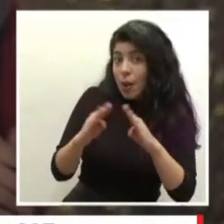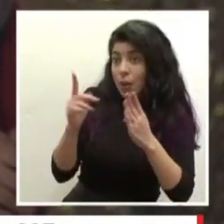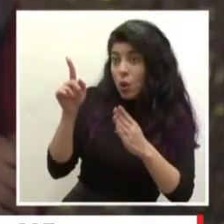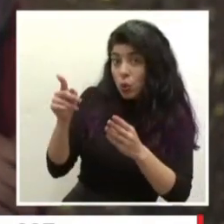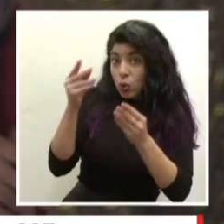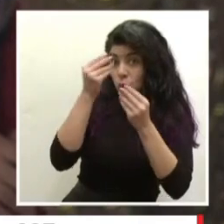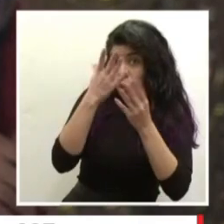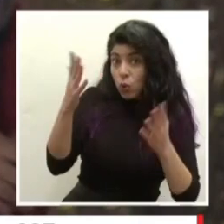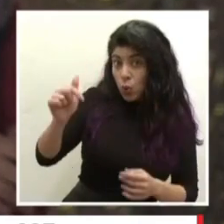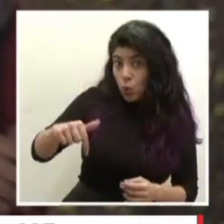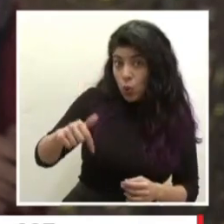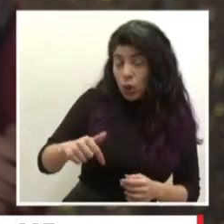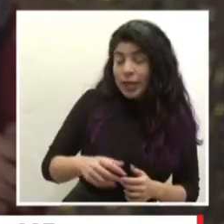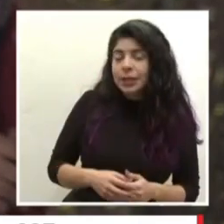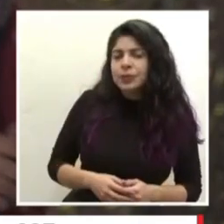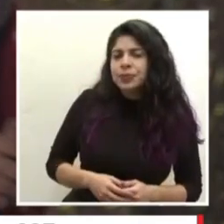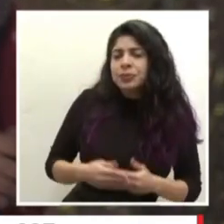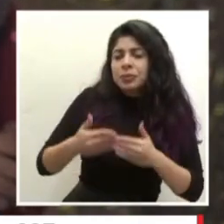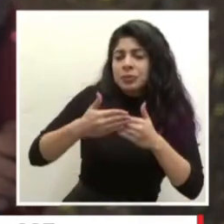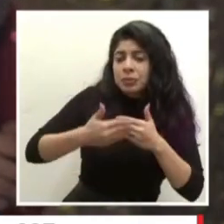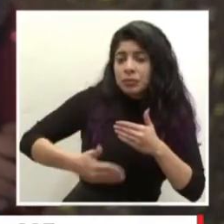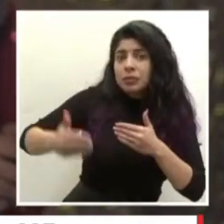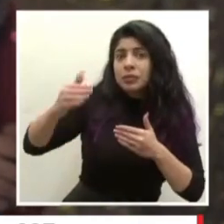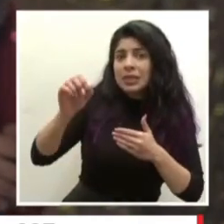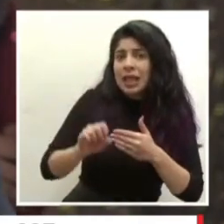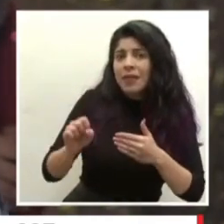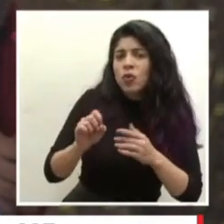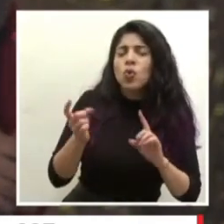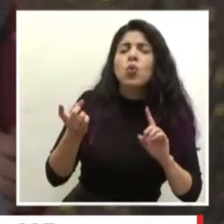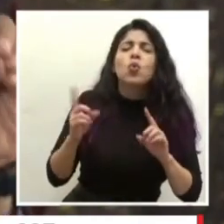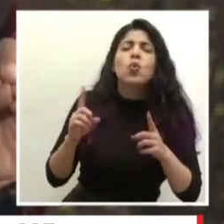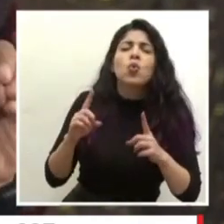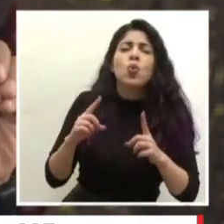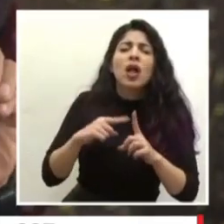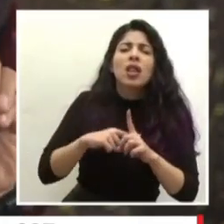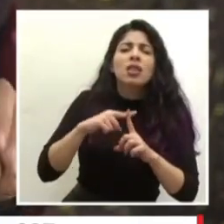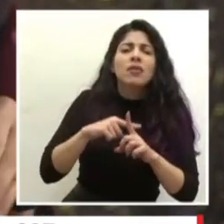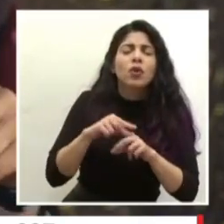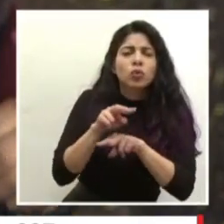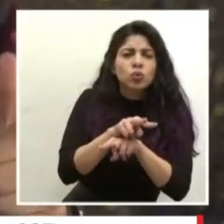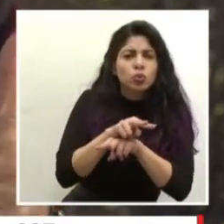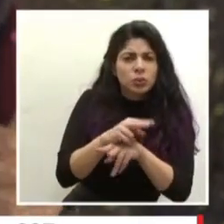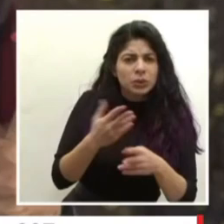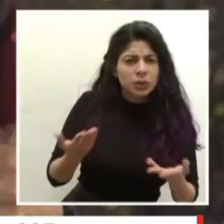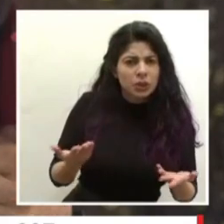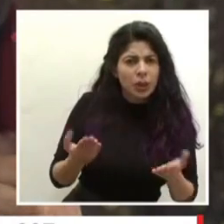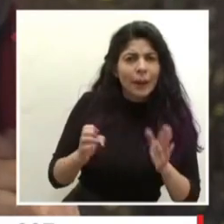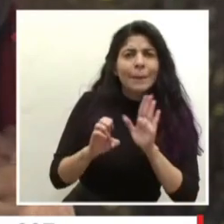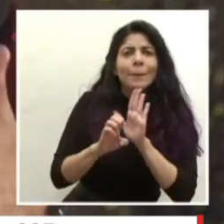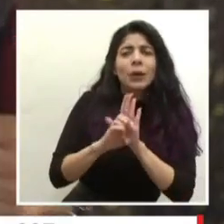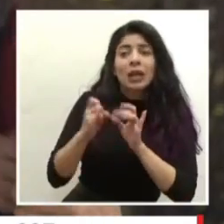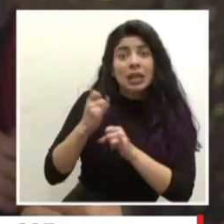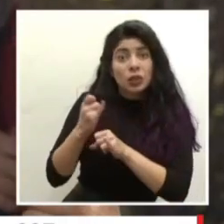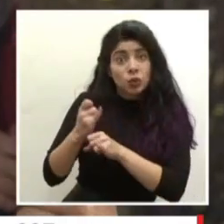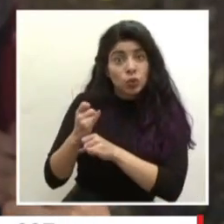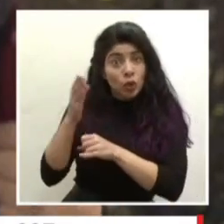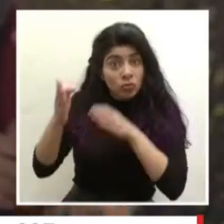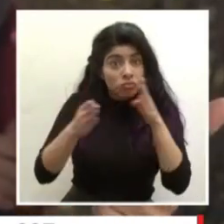anunciando hoy, ¿cuál va a ser el grado de supervisión, por ejemplo, institucional a